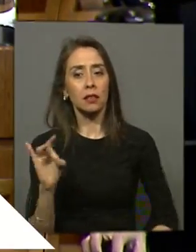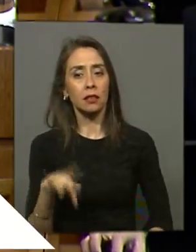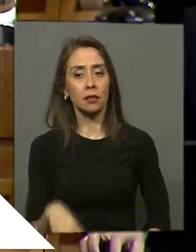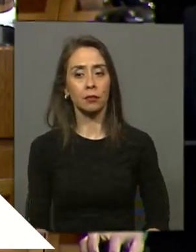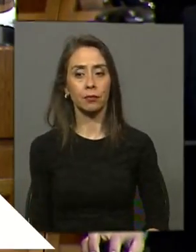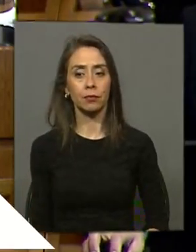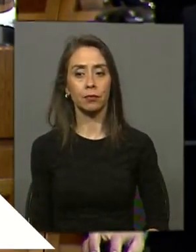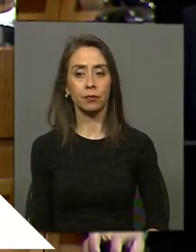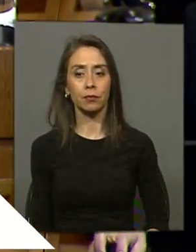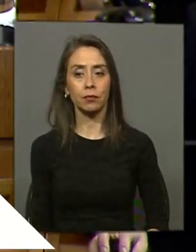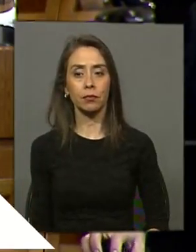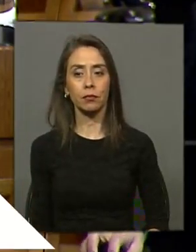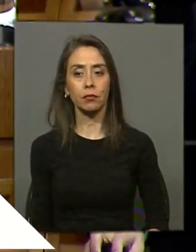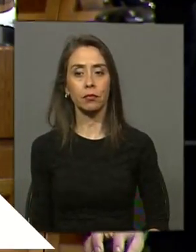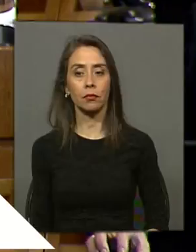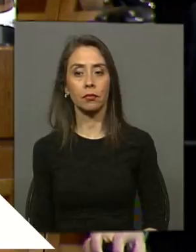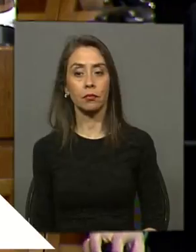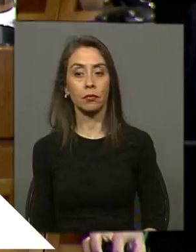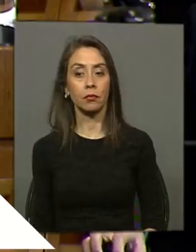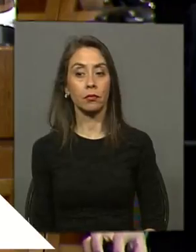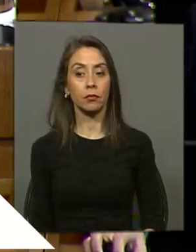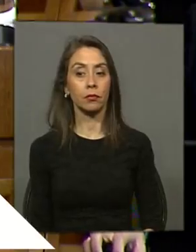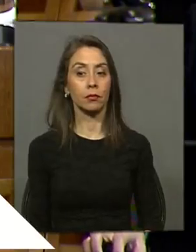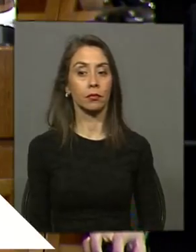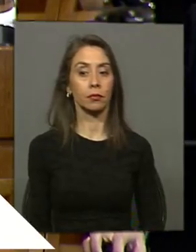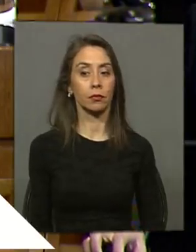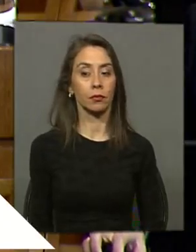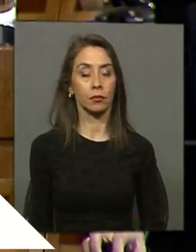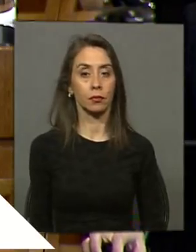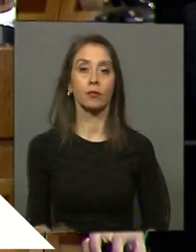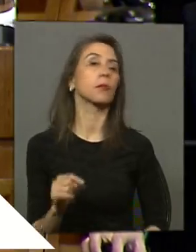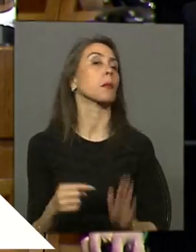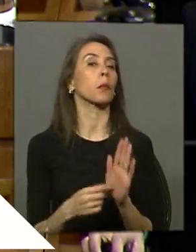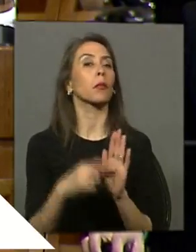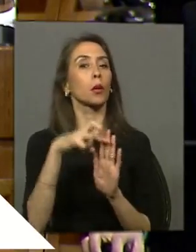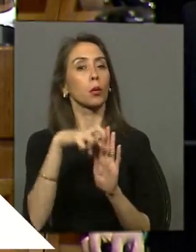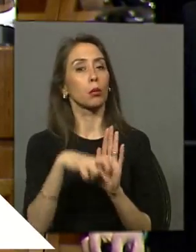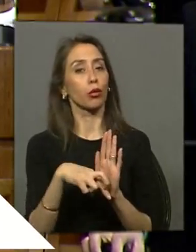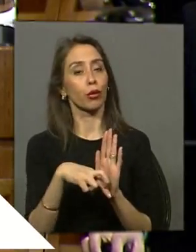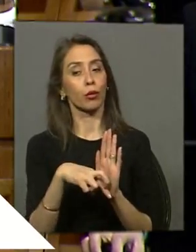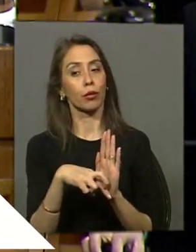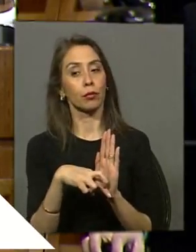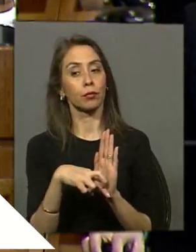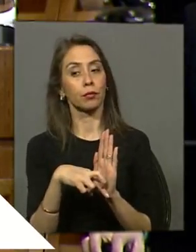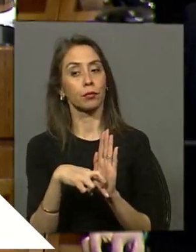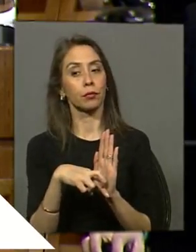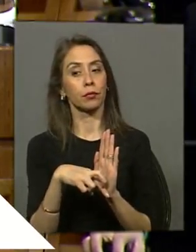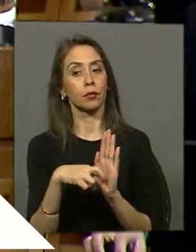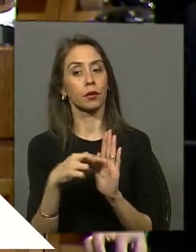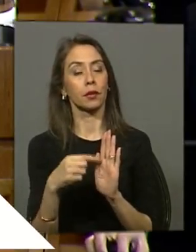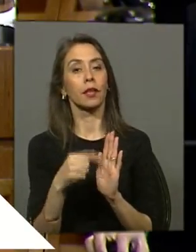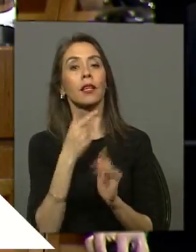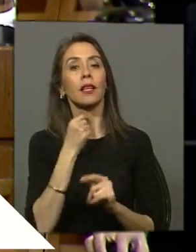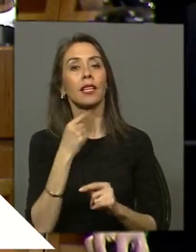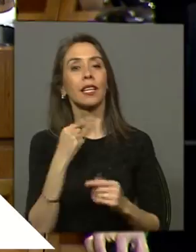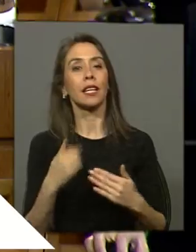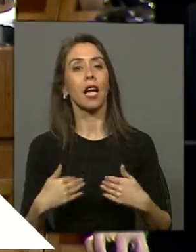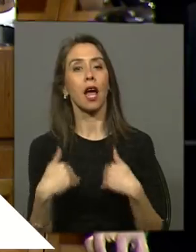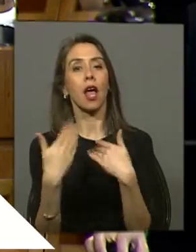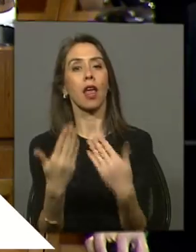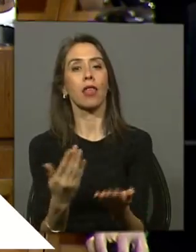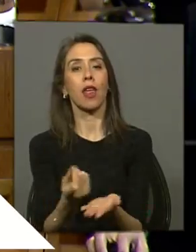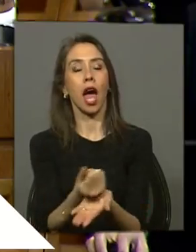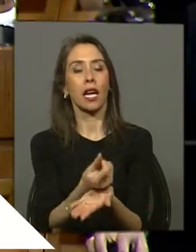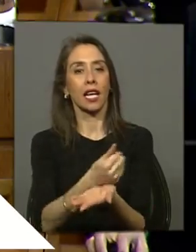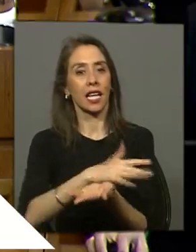Lo que pasa es que este proyecto parte por intentar entregarle gratuidad y